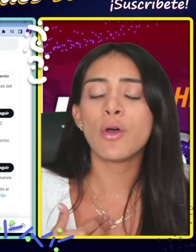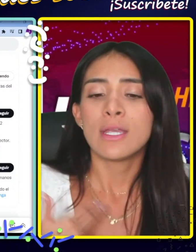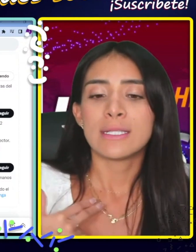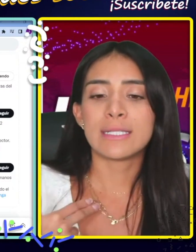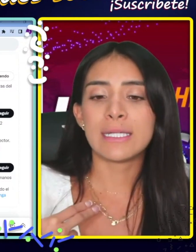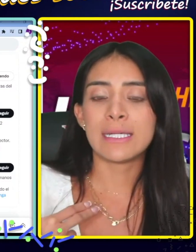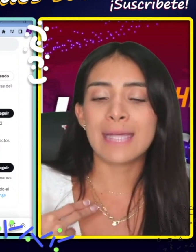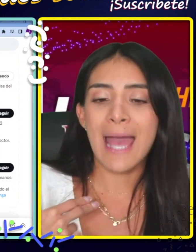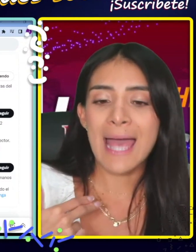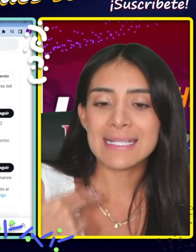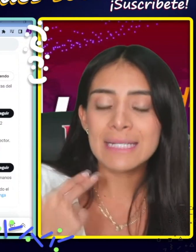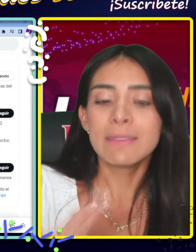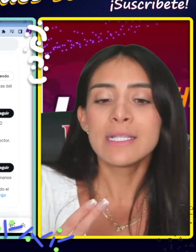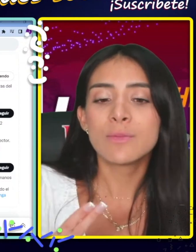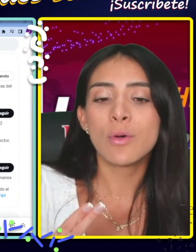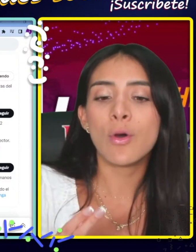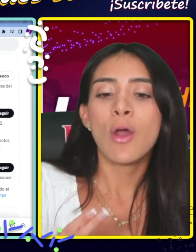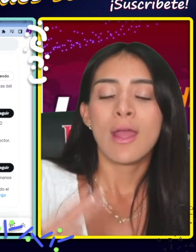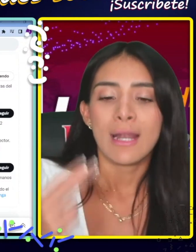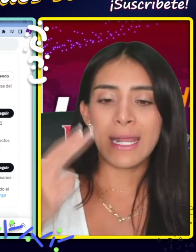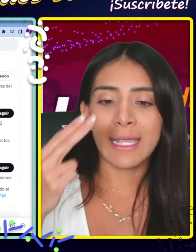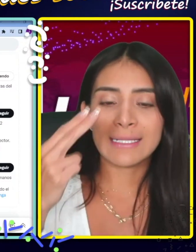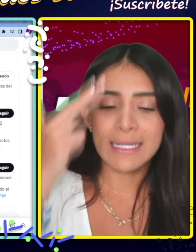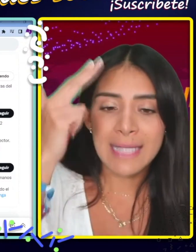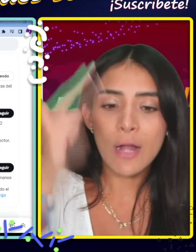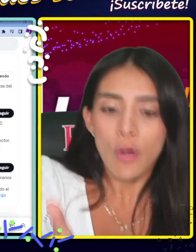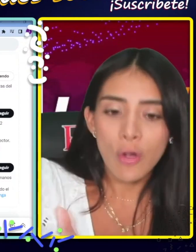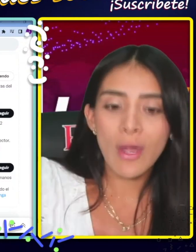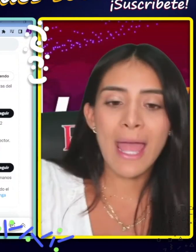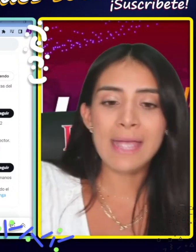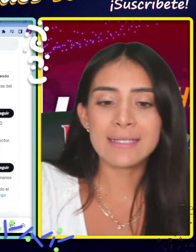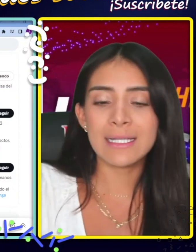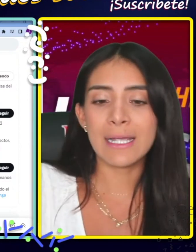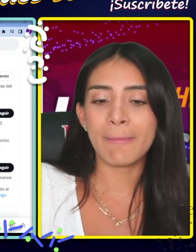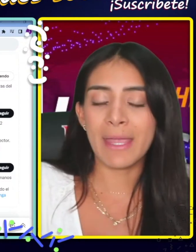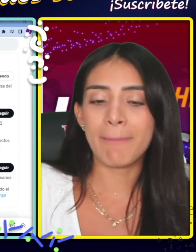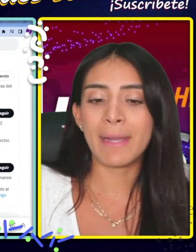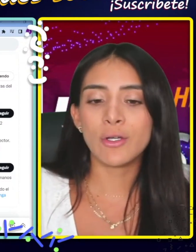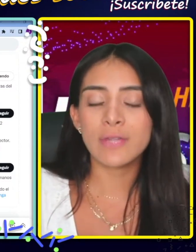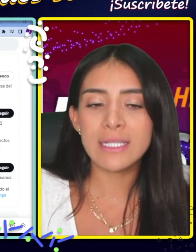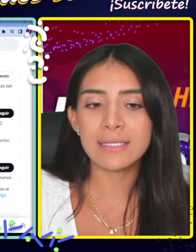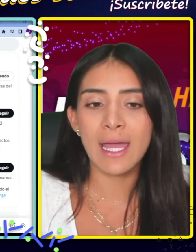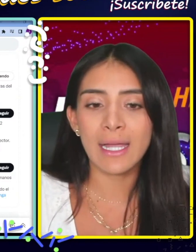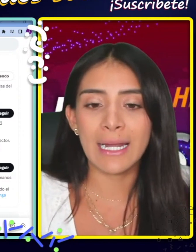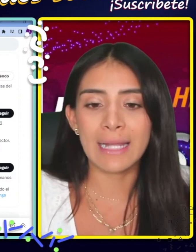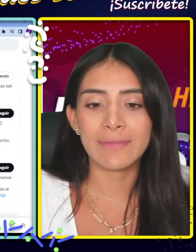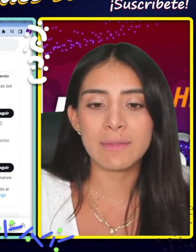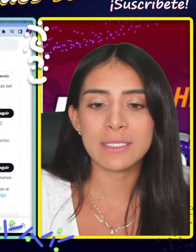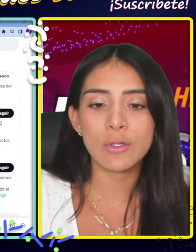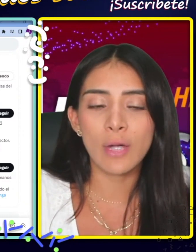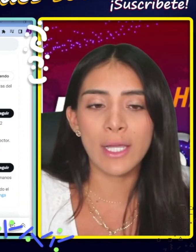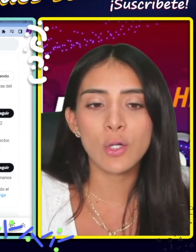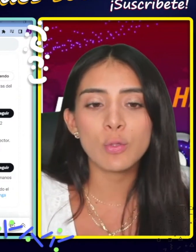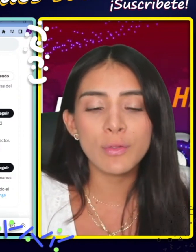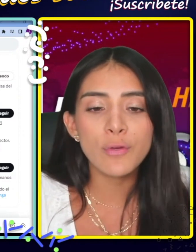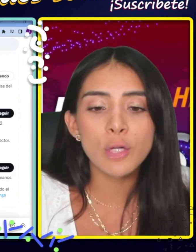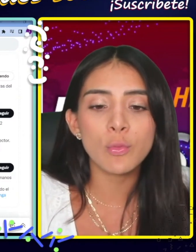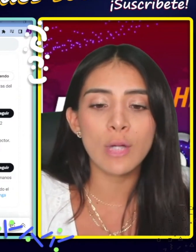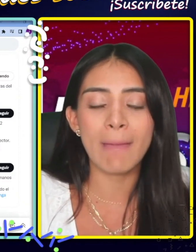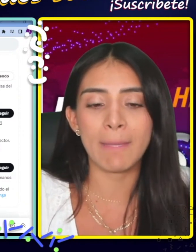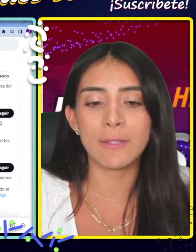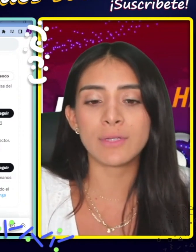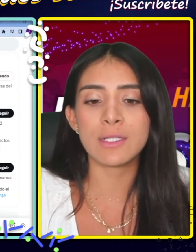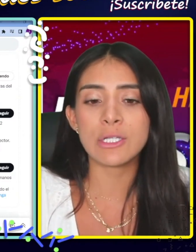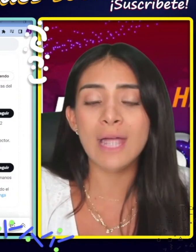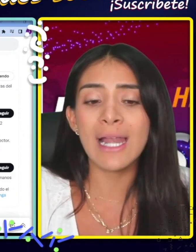pregunto si así mismo le señaló a este periodista que la entrevistó en Grupo